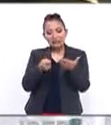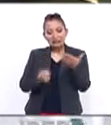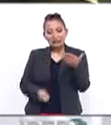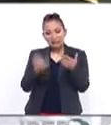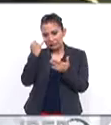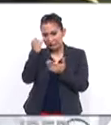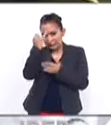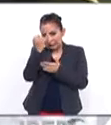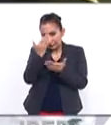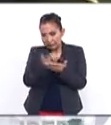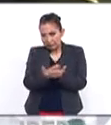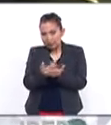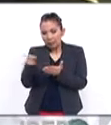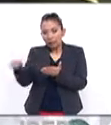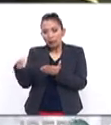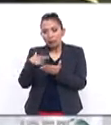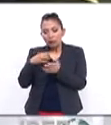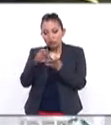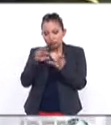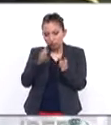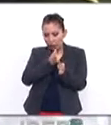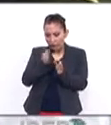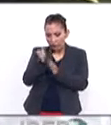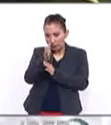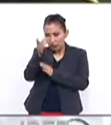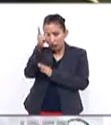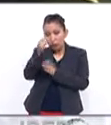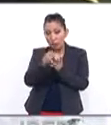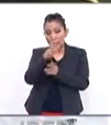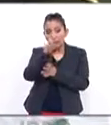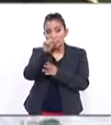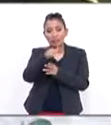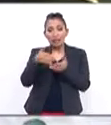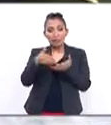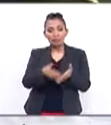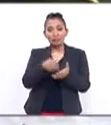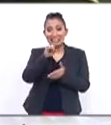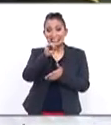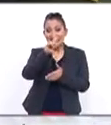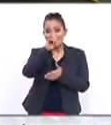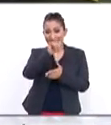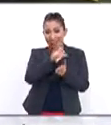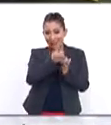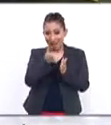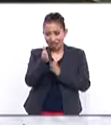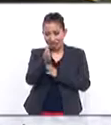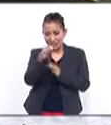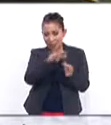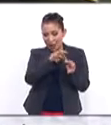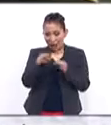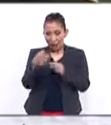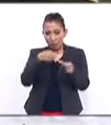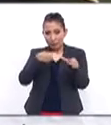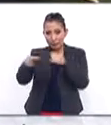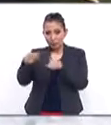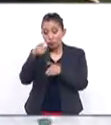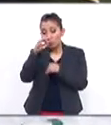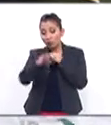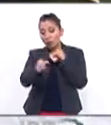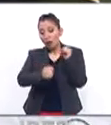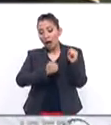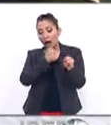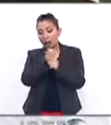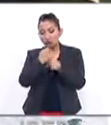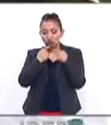esta iniciativa de una franja, una ruta, la nueva ruta marítima de la seda. Y en el último año